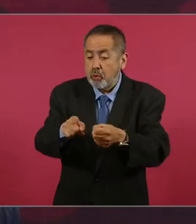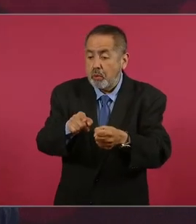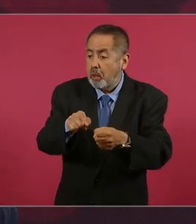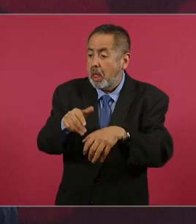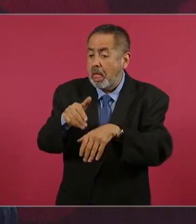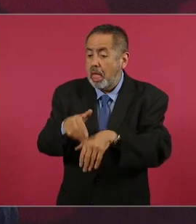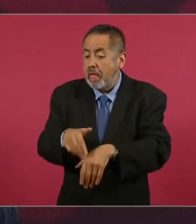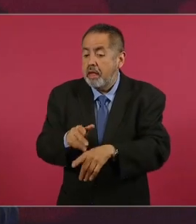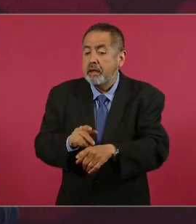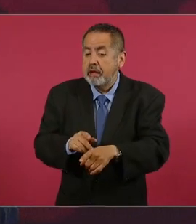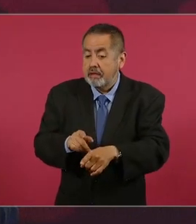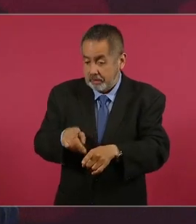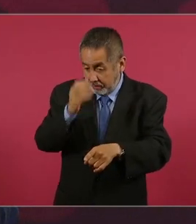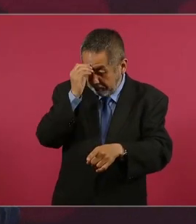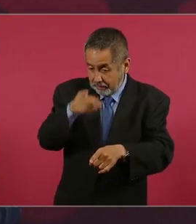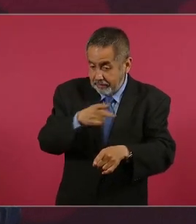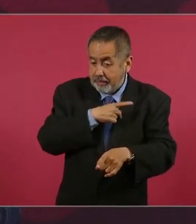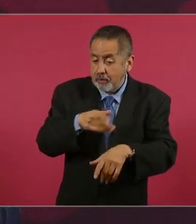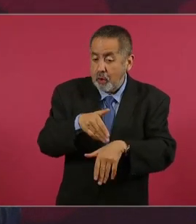¿o qué ya se te olvidó